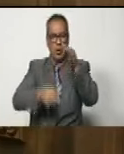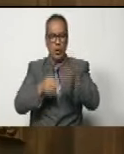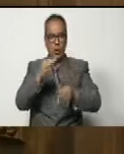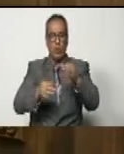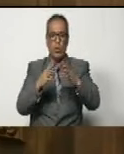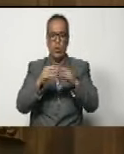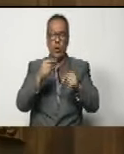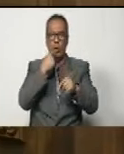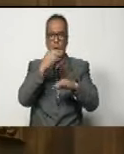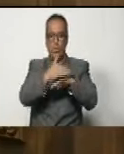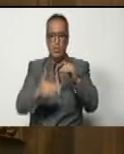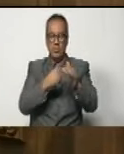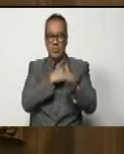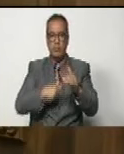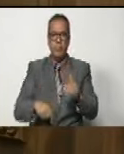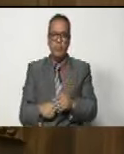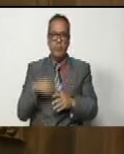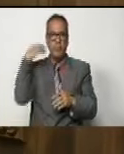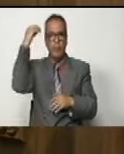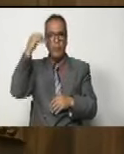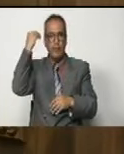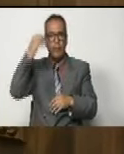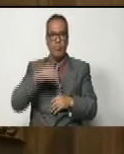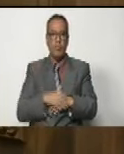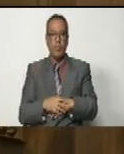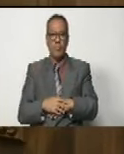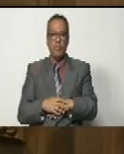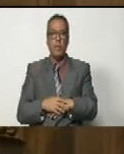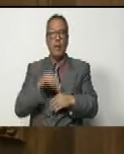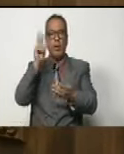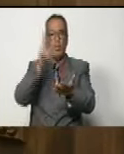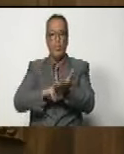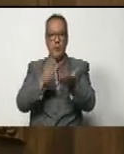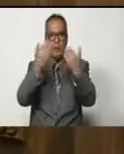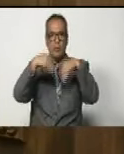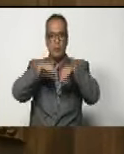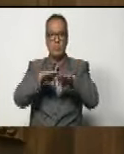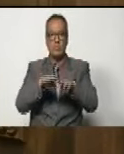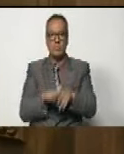todo, ciudadano vicepresidente. En consideración, aprobado. Siguiente.